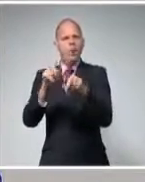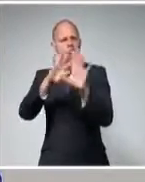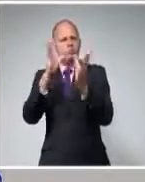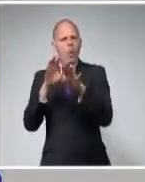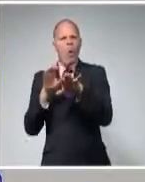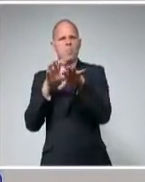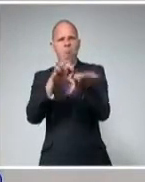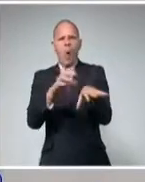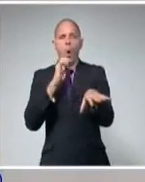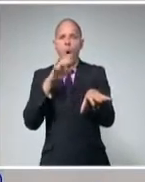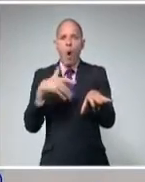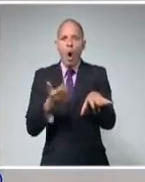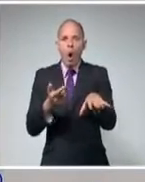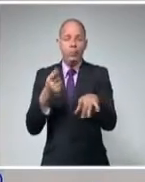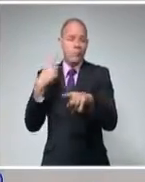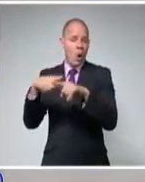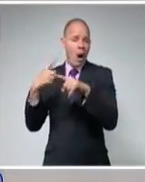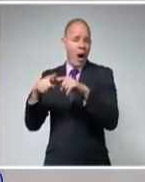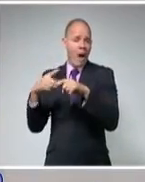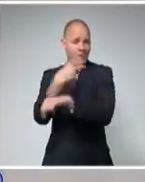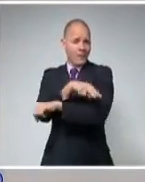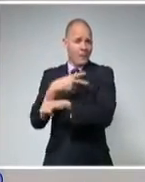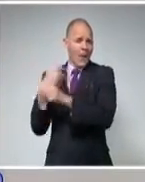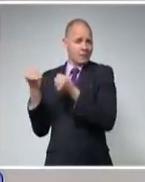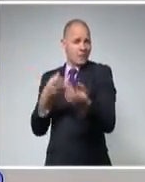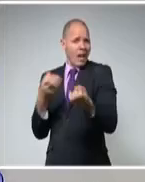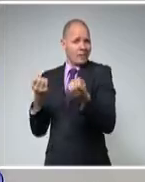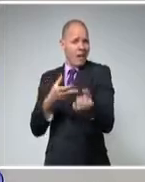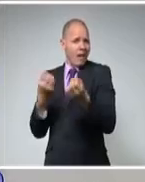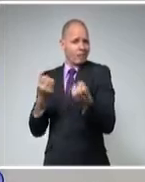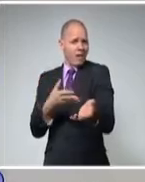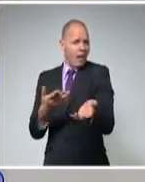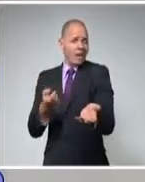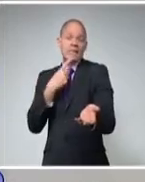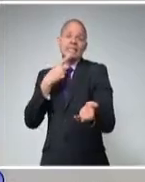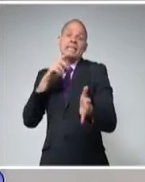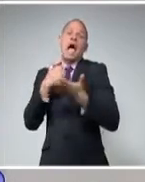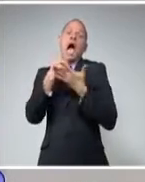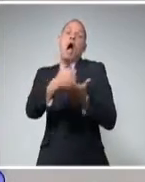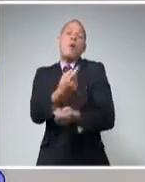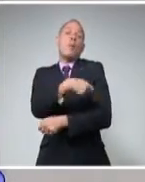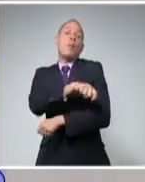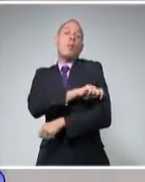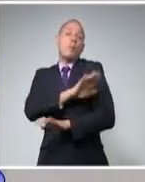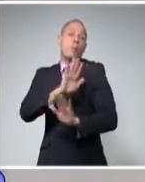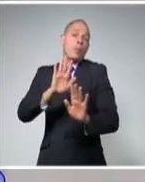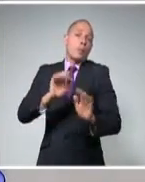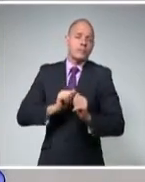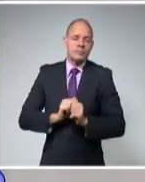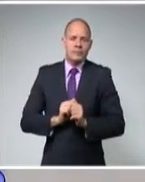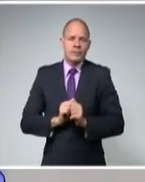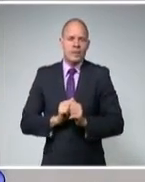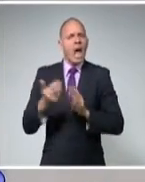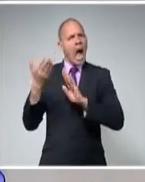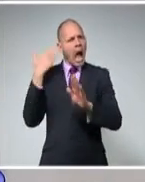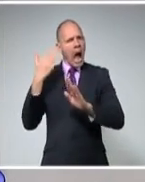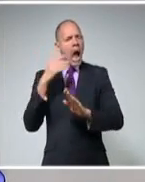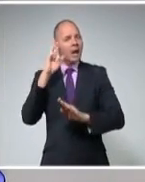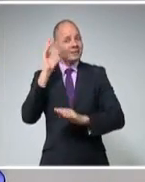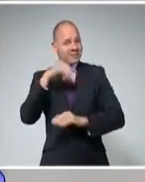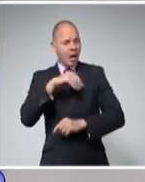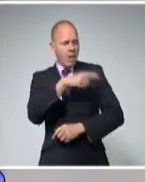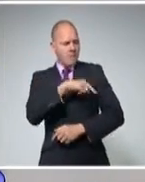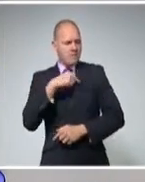padrinos extranjeros que estaban interesados también en ayudar al pueblo sirio. Como Rusia y China nunca dieron luz verde en el Consejo